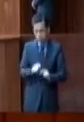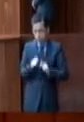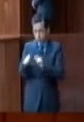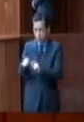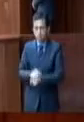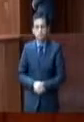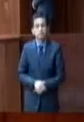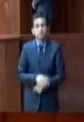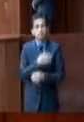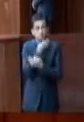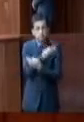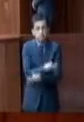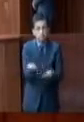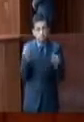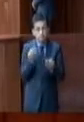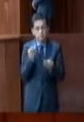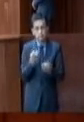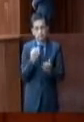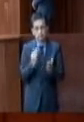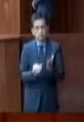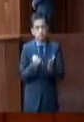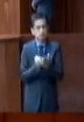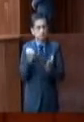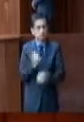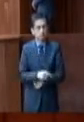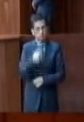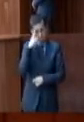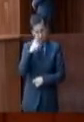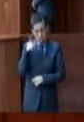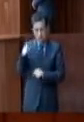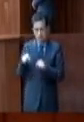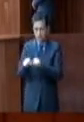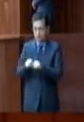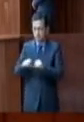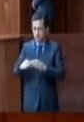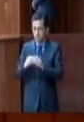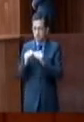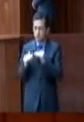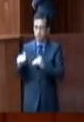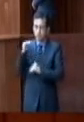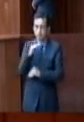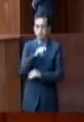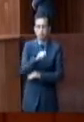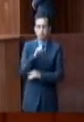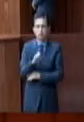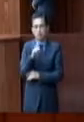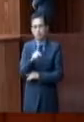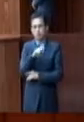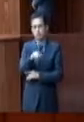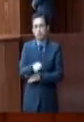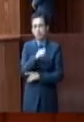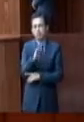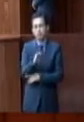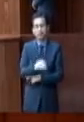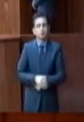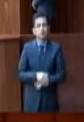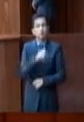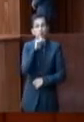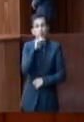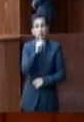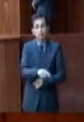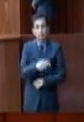comuníquese de inmediato esta sentencia a la sala superior del tribunal electoral del poder judicial de la federación así como